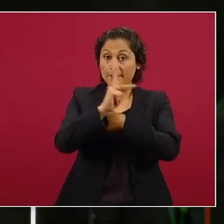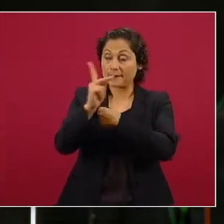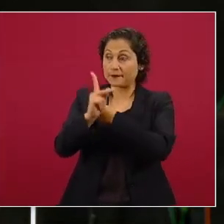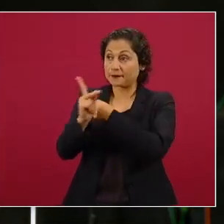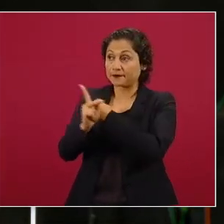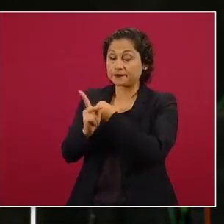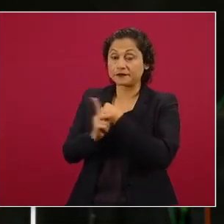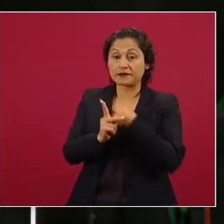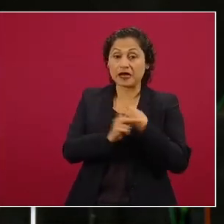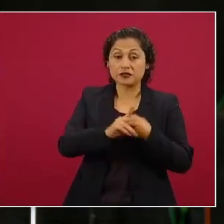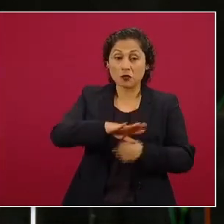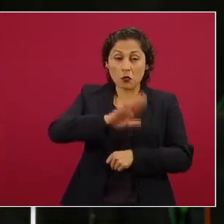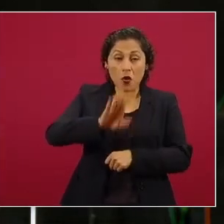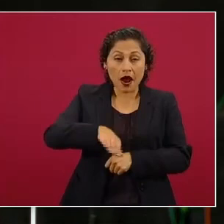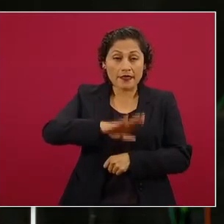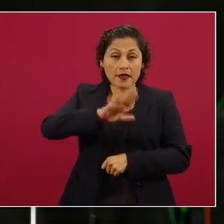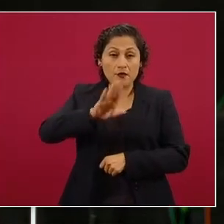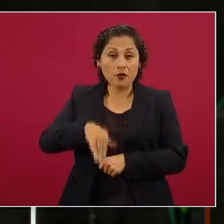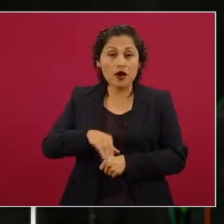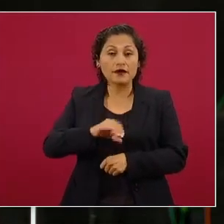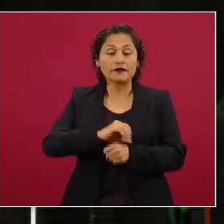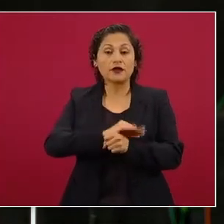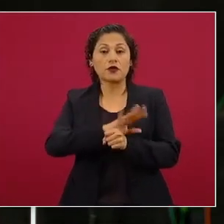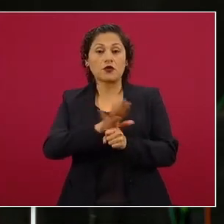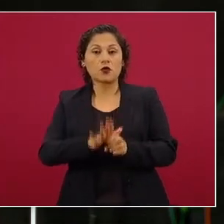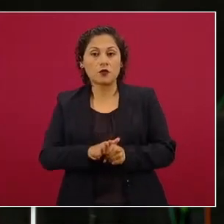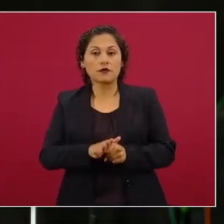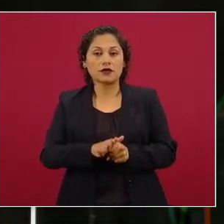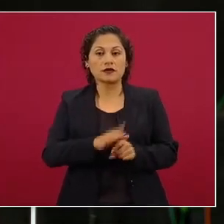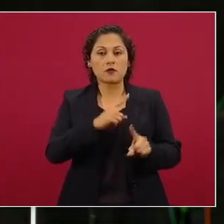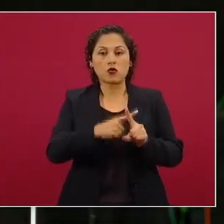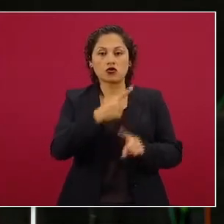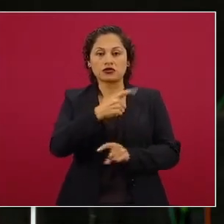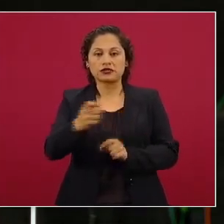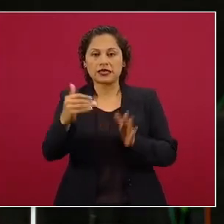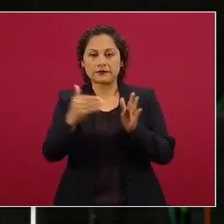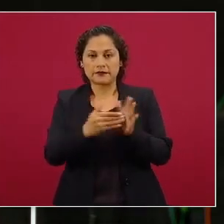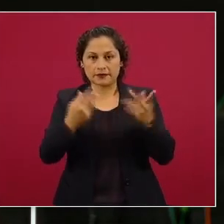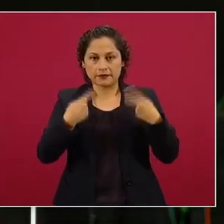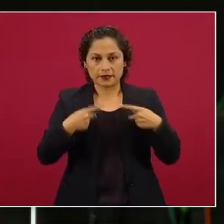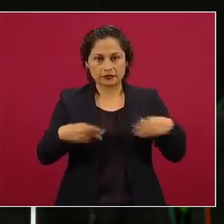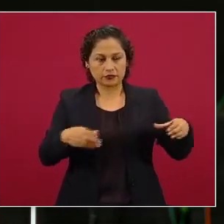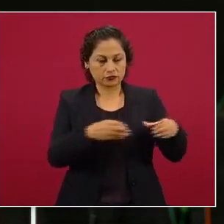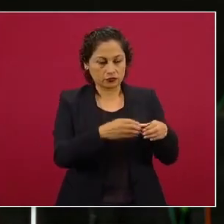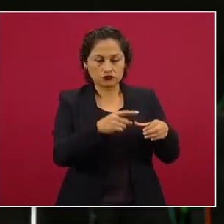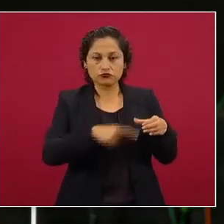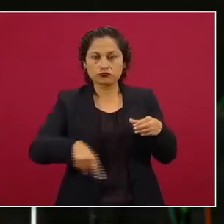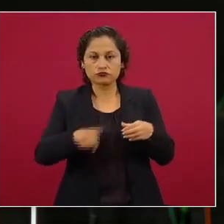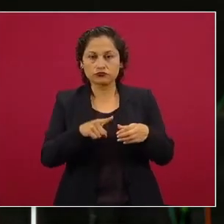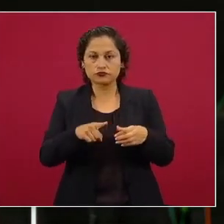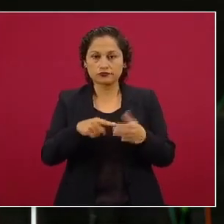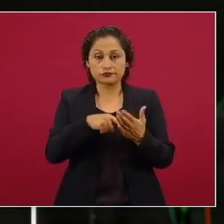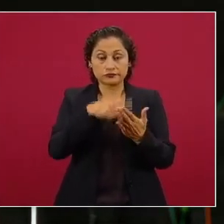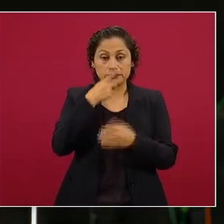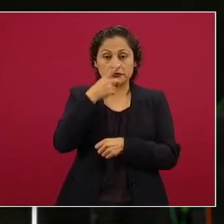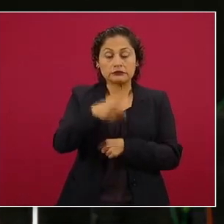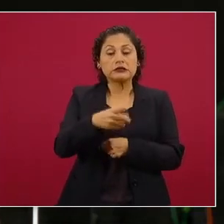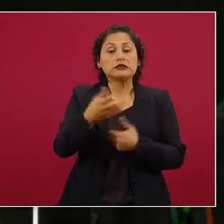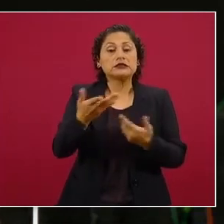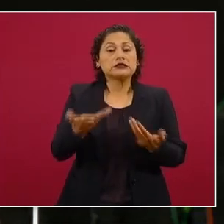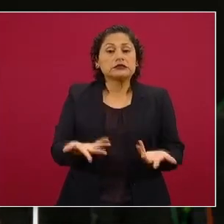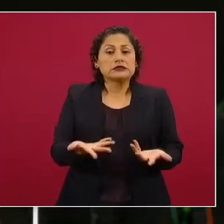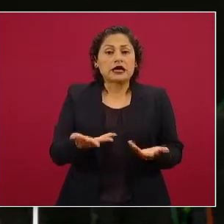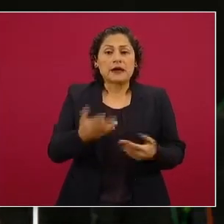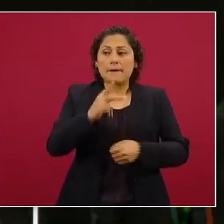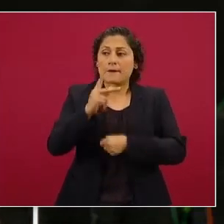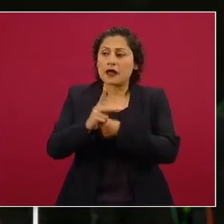cápita por COVID-19 por cada 100,000 habitantes. Es terrible comparar los países con el nuestro, sobre todo